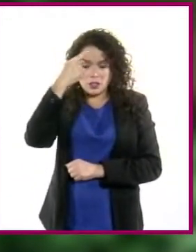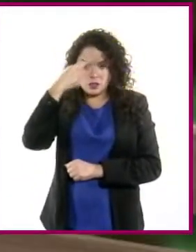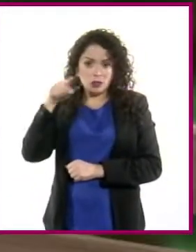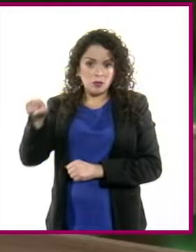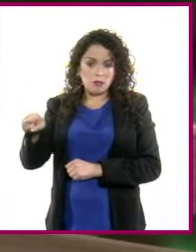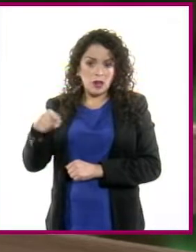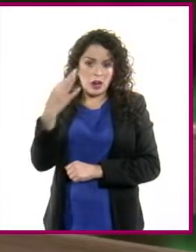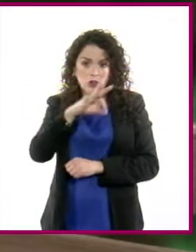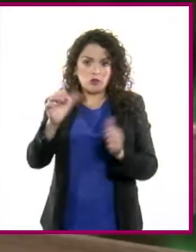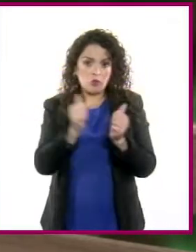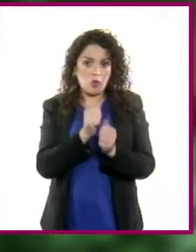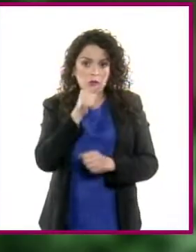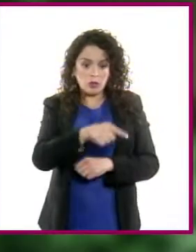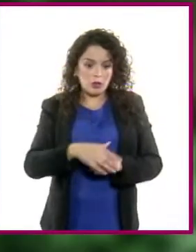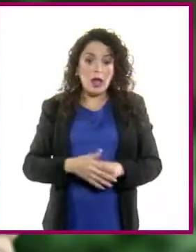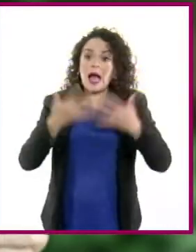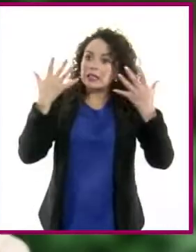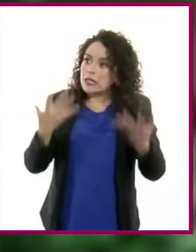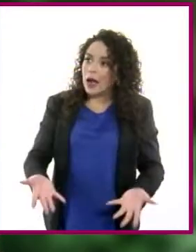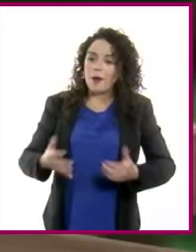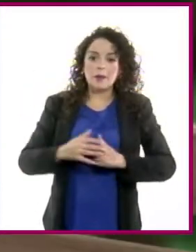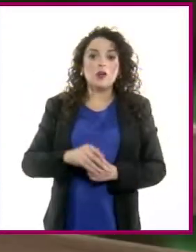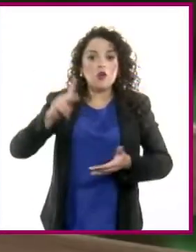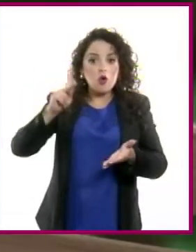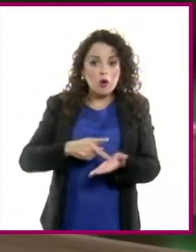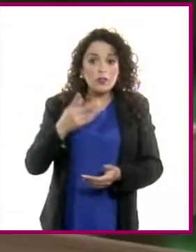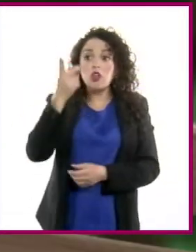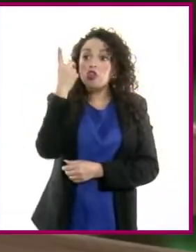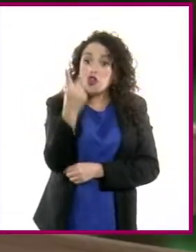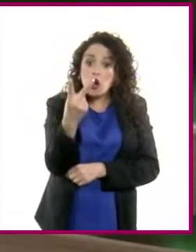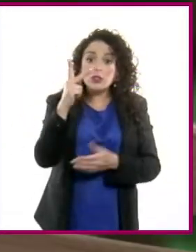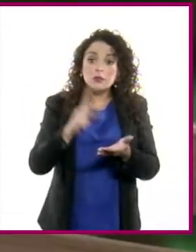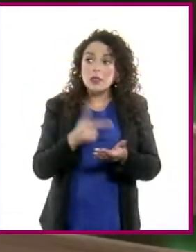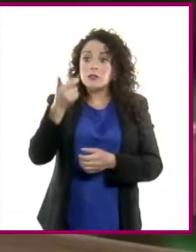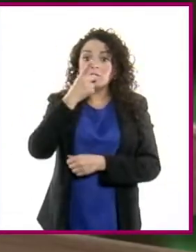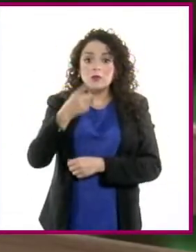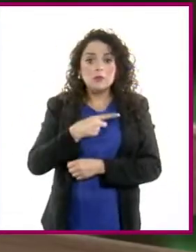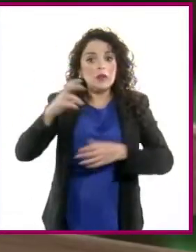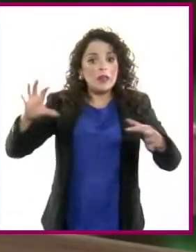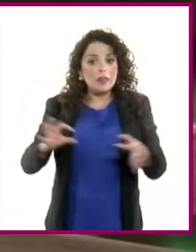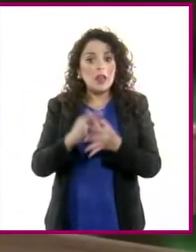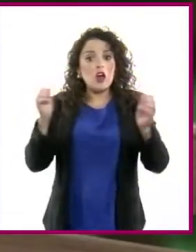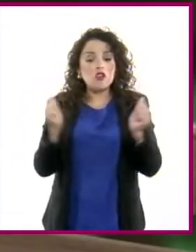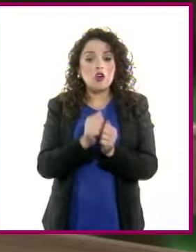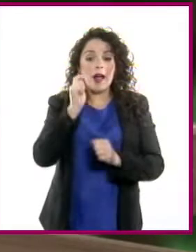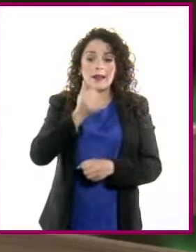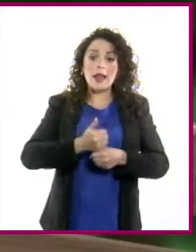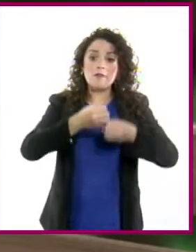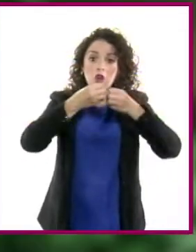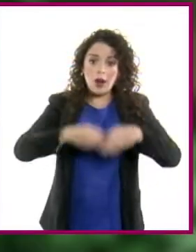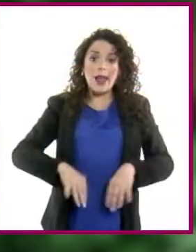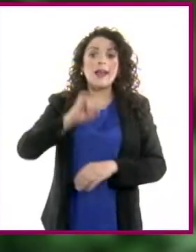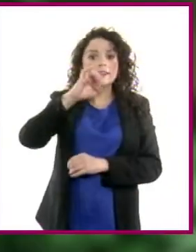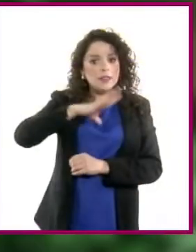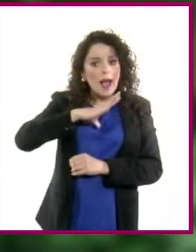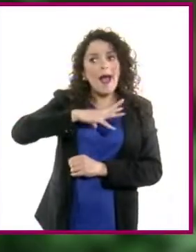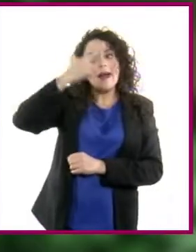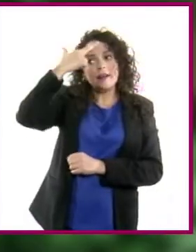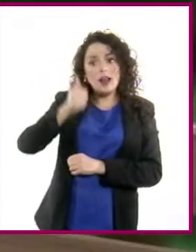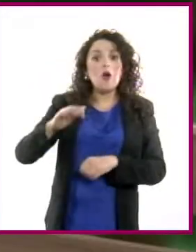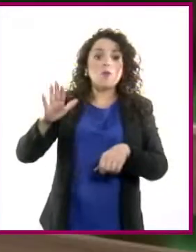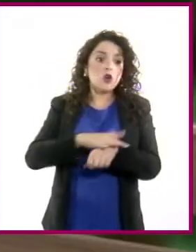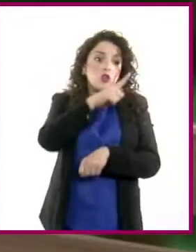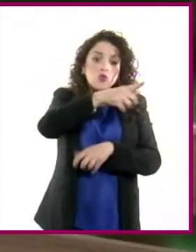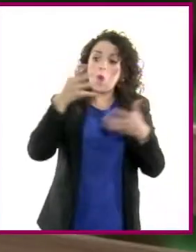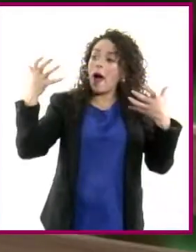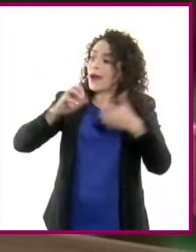violento. Ahí está de nuevo. ¿Qué cosa? Ya van 2 veces que me dices algo relacionado con que la violencia puede estar justificada. No sé